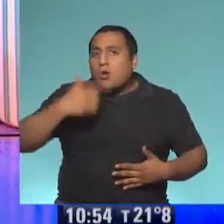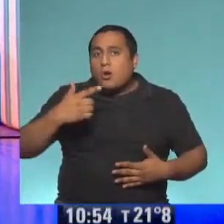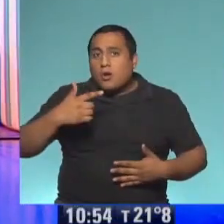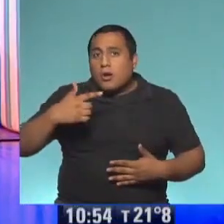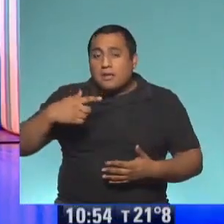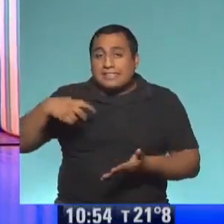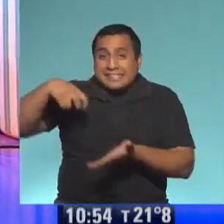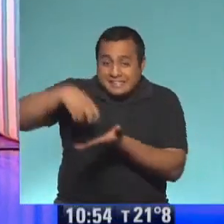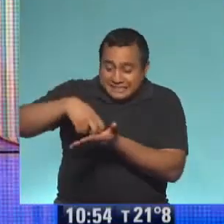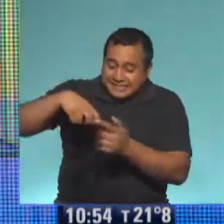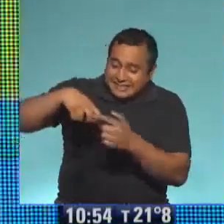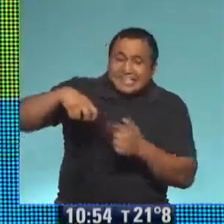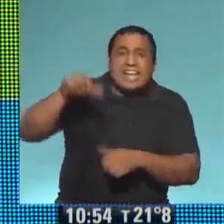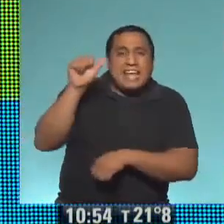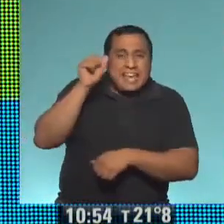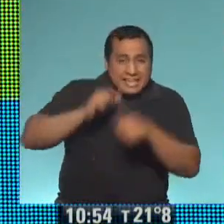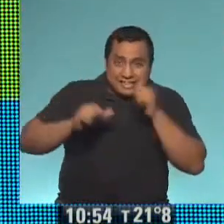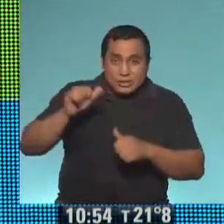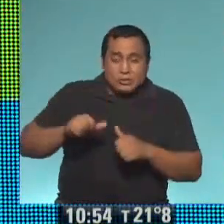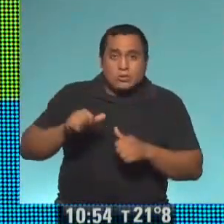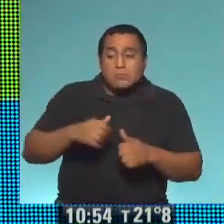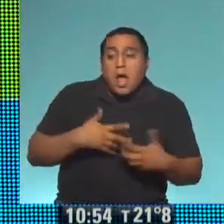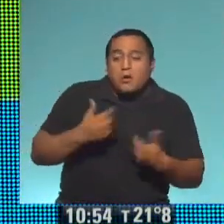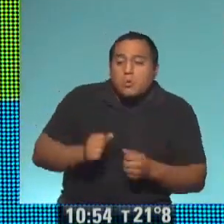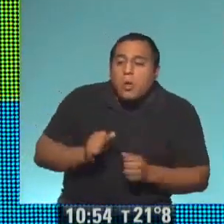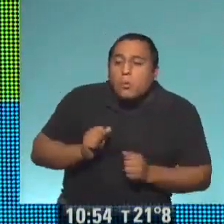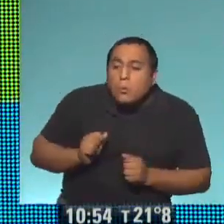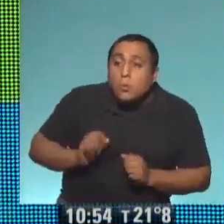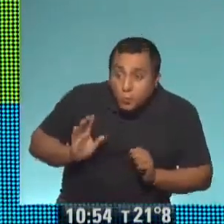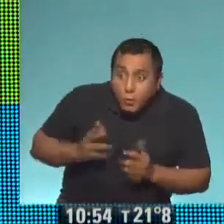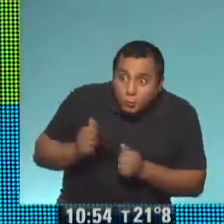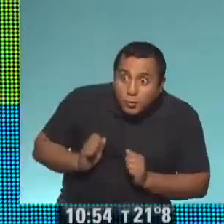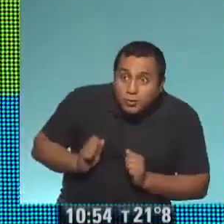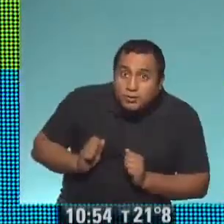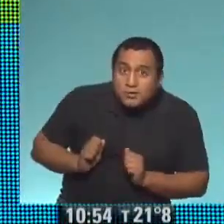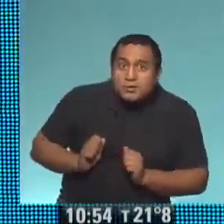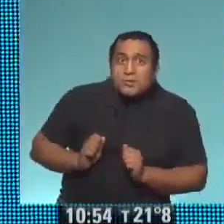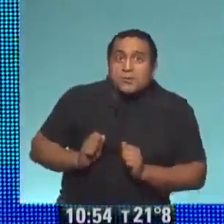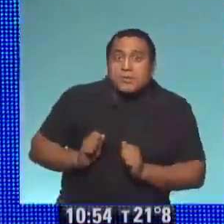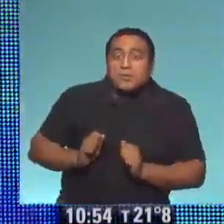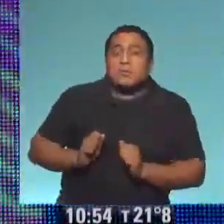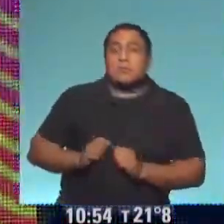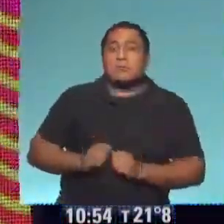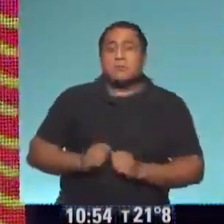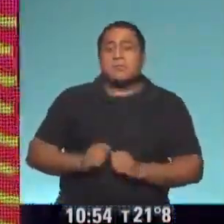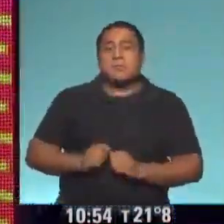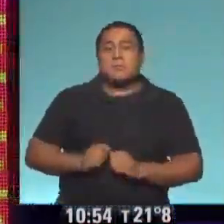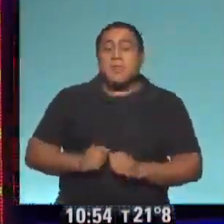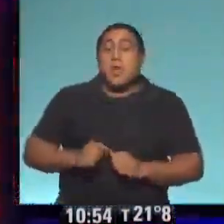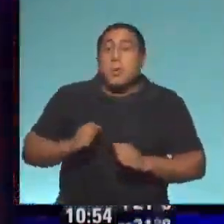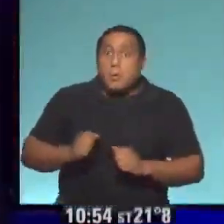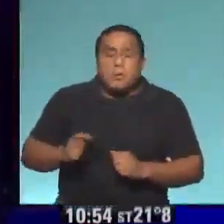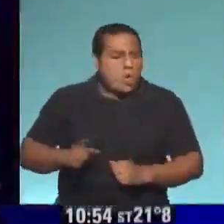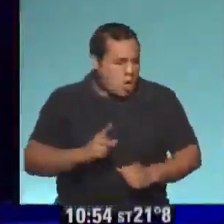rodillas lastimadas. «Te ayudo con un soplido», le ofreció haciendo el intento. «Yo ni quiero